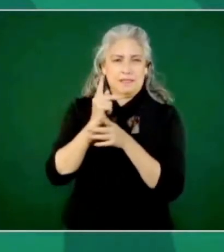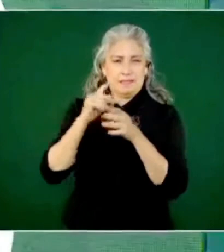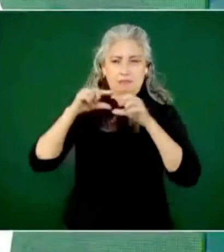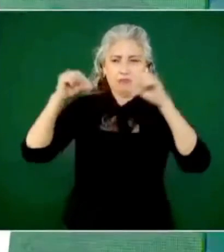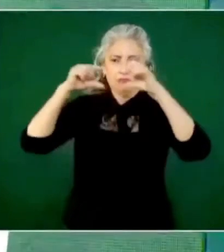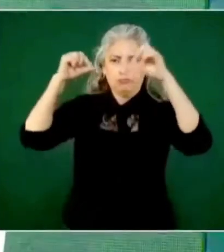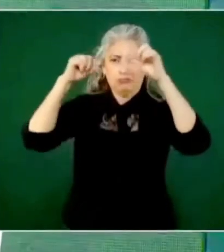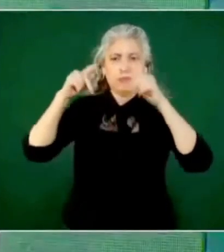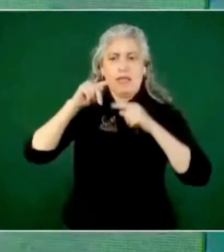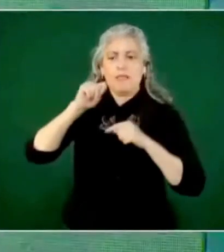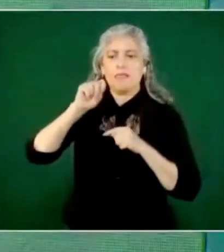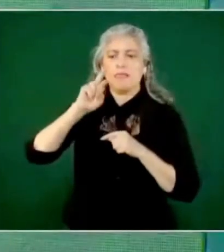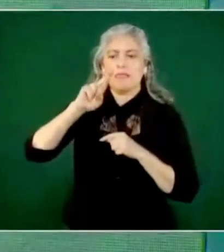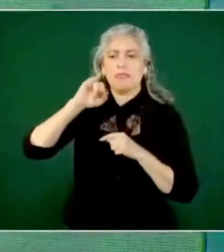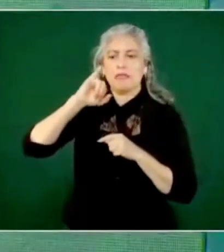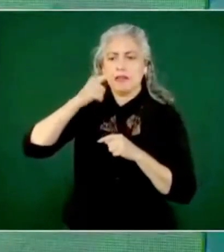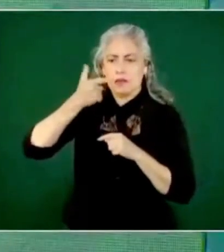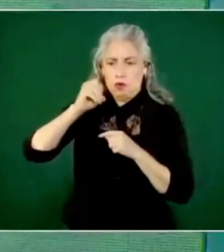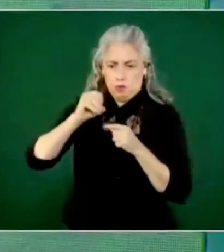sorgo,